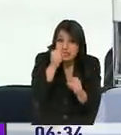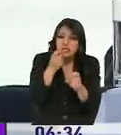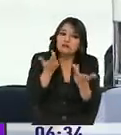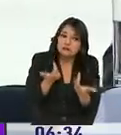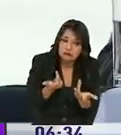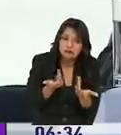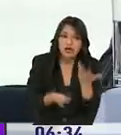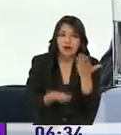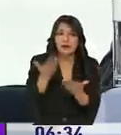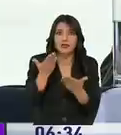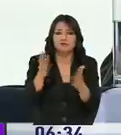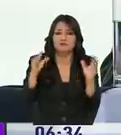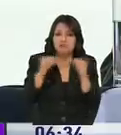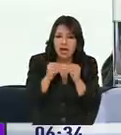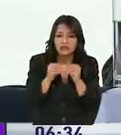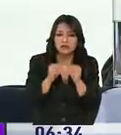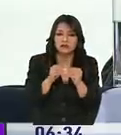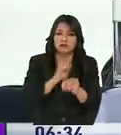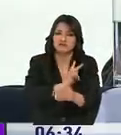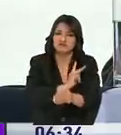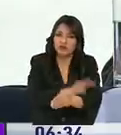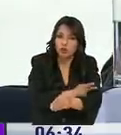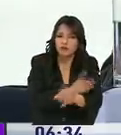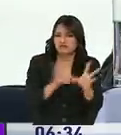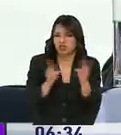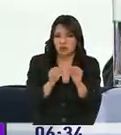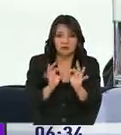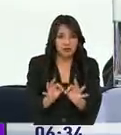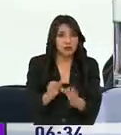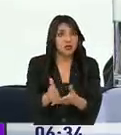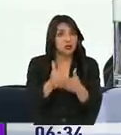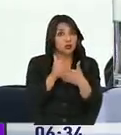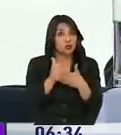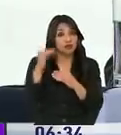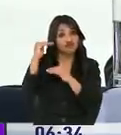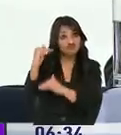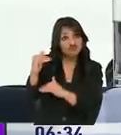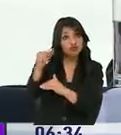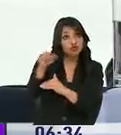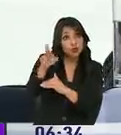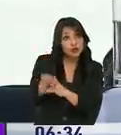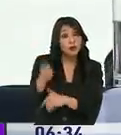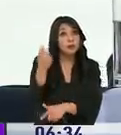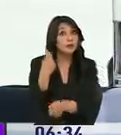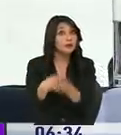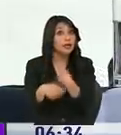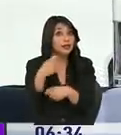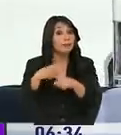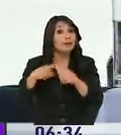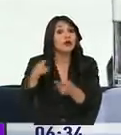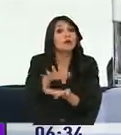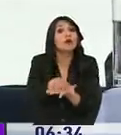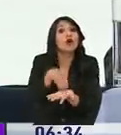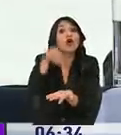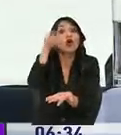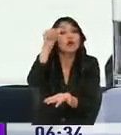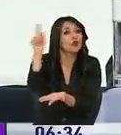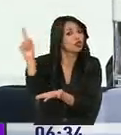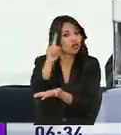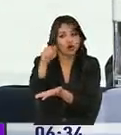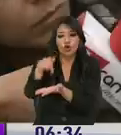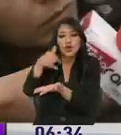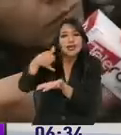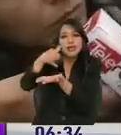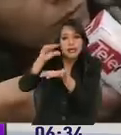mayor concentración de proteína, pero escuchen bien, el suero deberá ser comercializado en polvo, no en estado